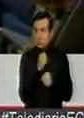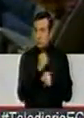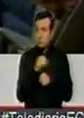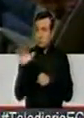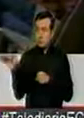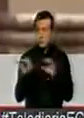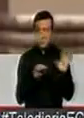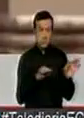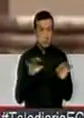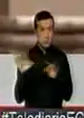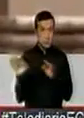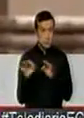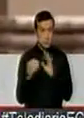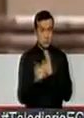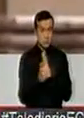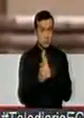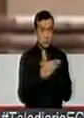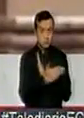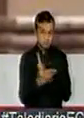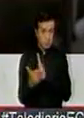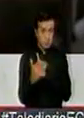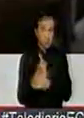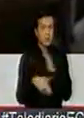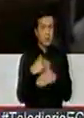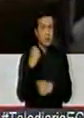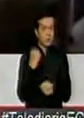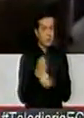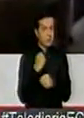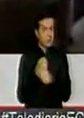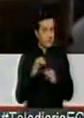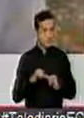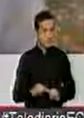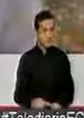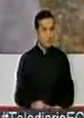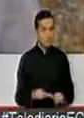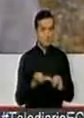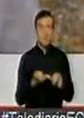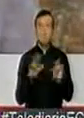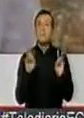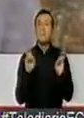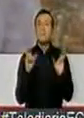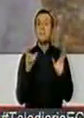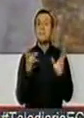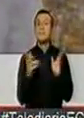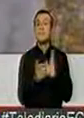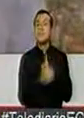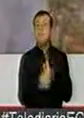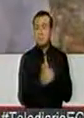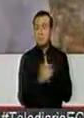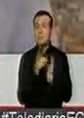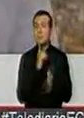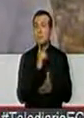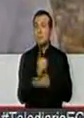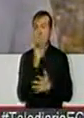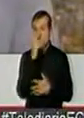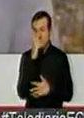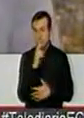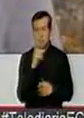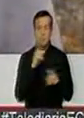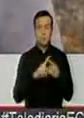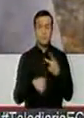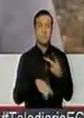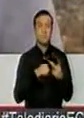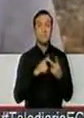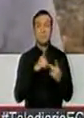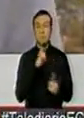desde el Estado para capacitarlos e introducirlos en el mercado laboral. Una capacitación sobre el tema de recepción en hotelería y